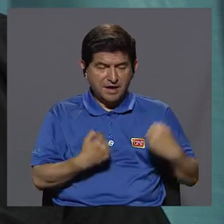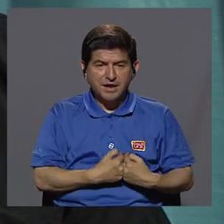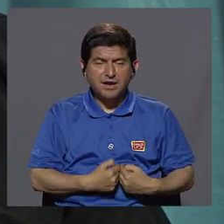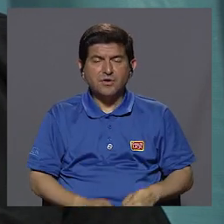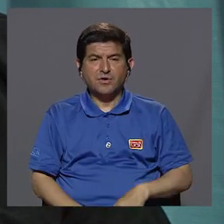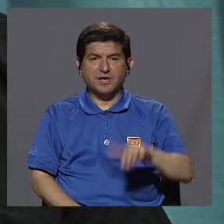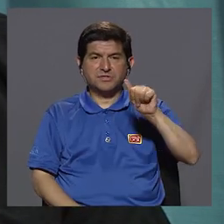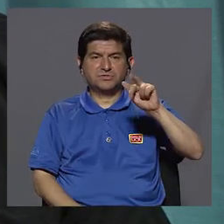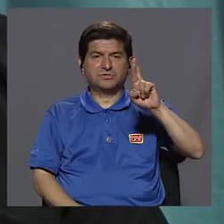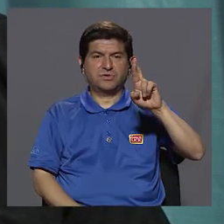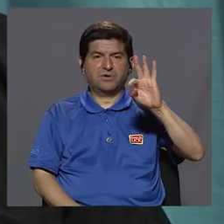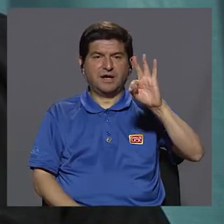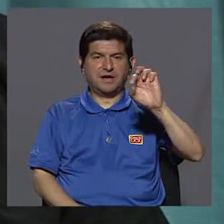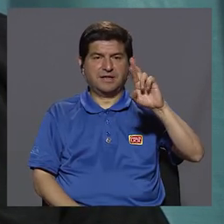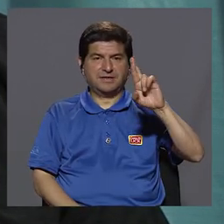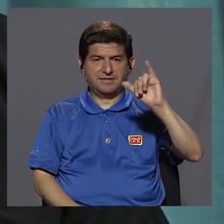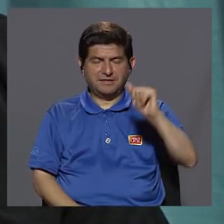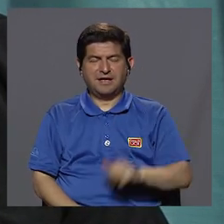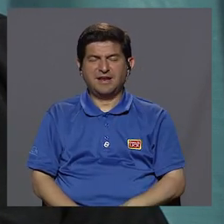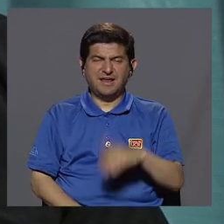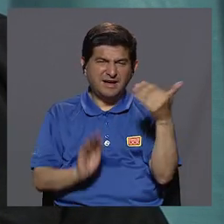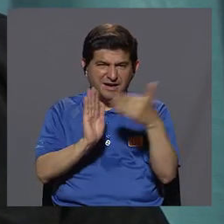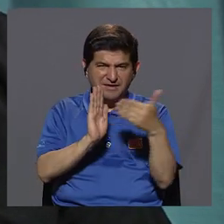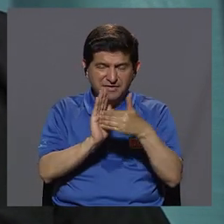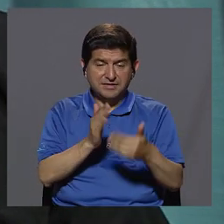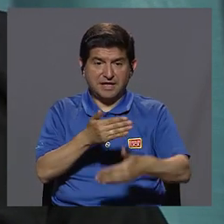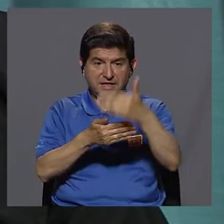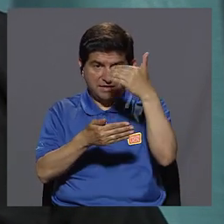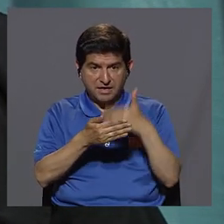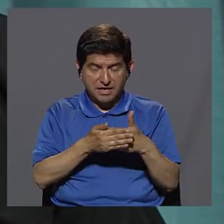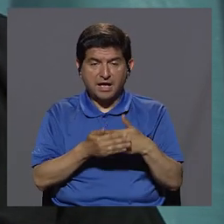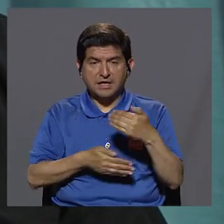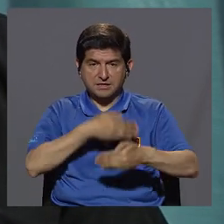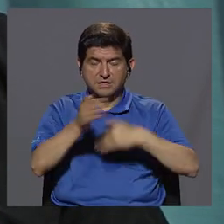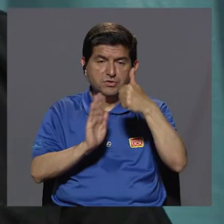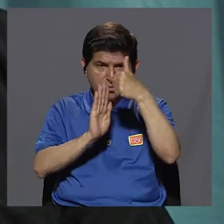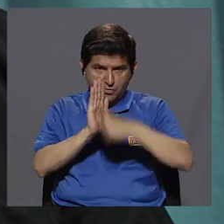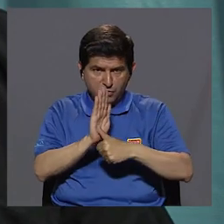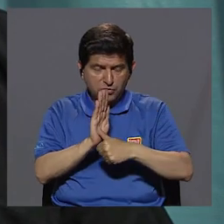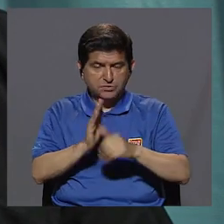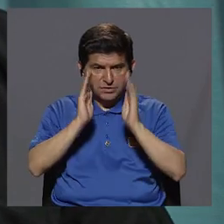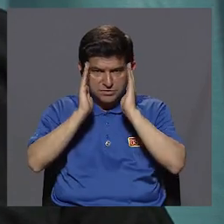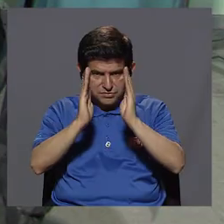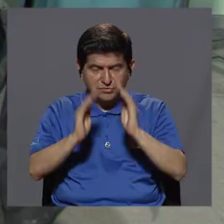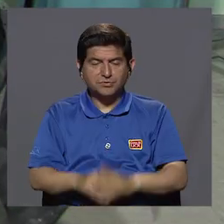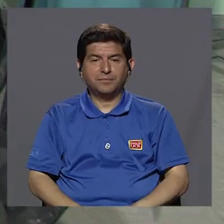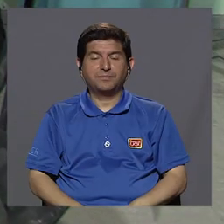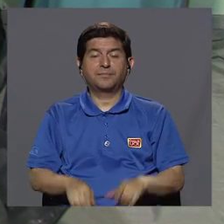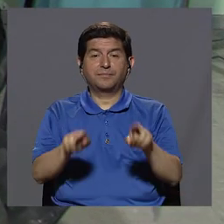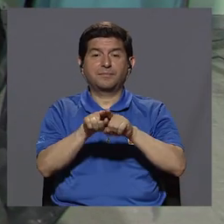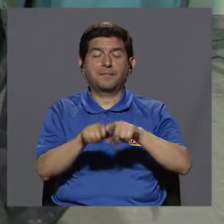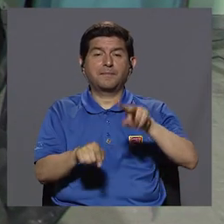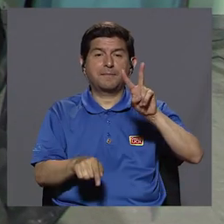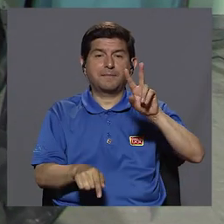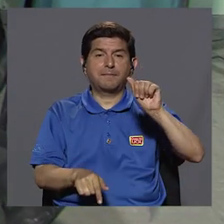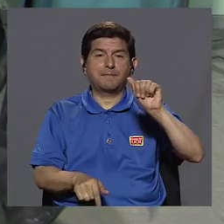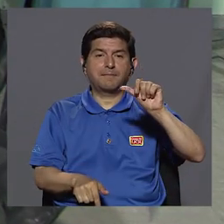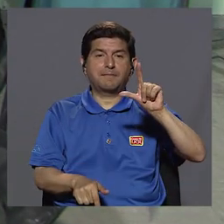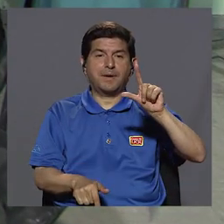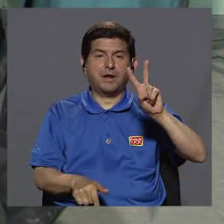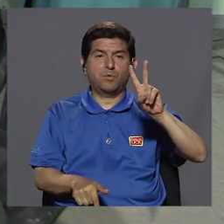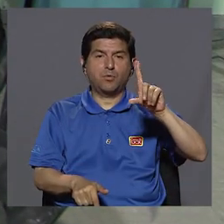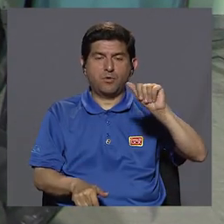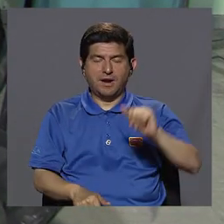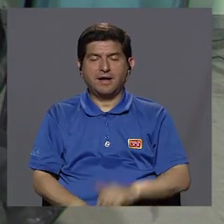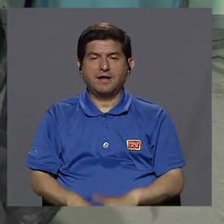así que queremos ver la capacidad funcional antes de antes de someterlos a un procedimiento válvulas estratificación de